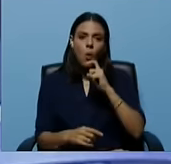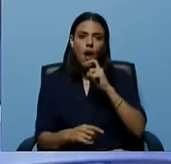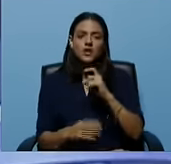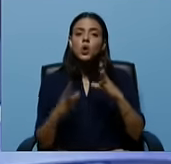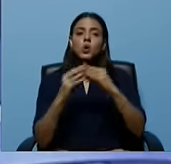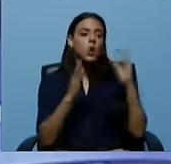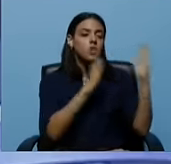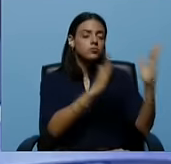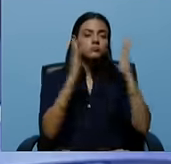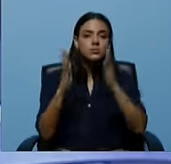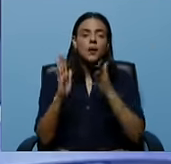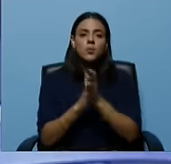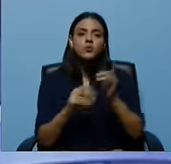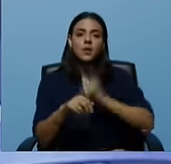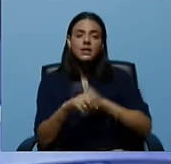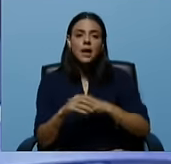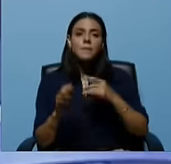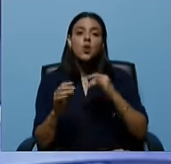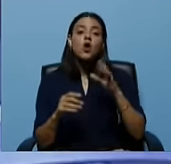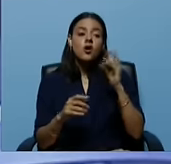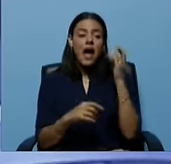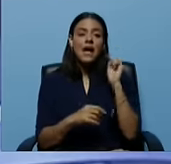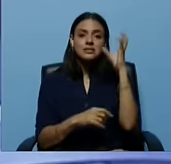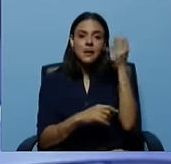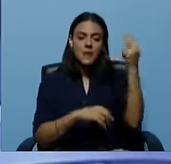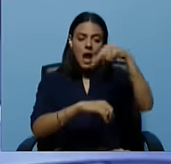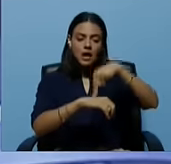los periodos legislativos desde